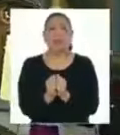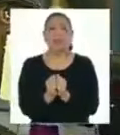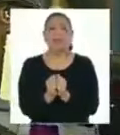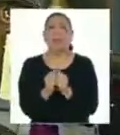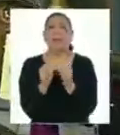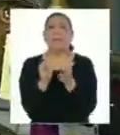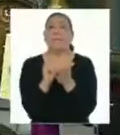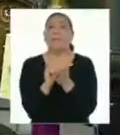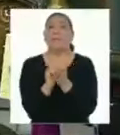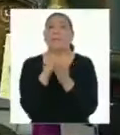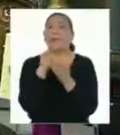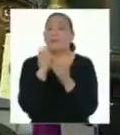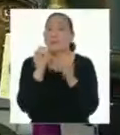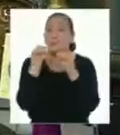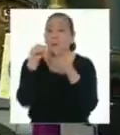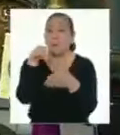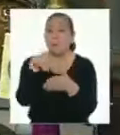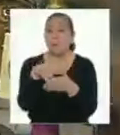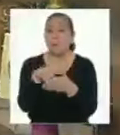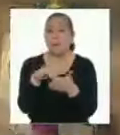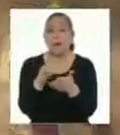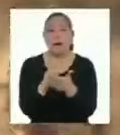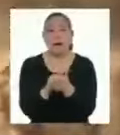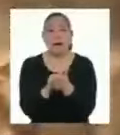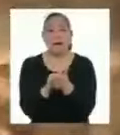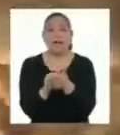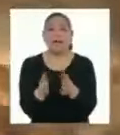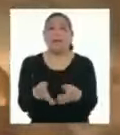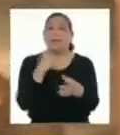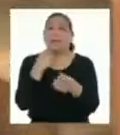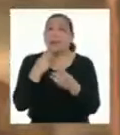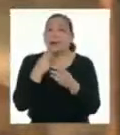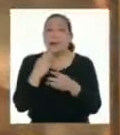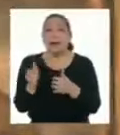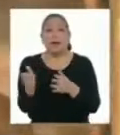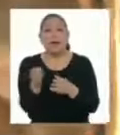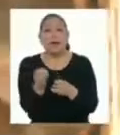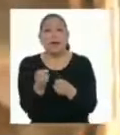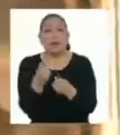jabalíes y se la coman las